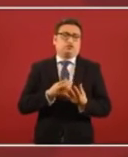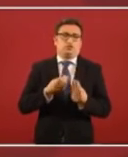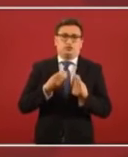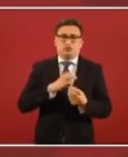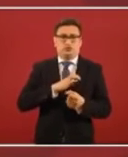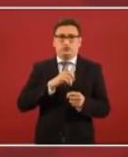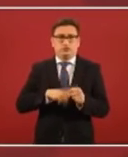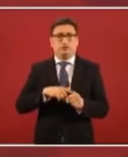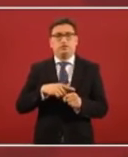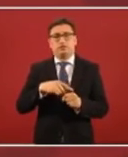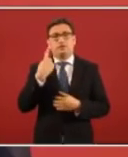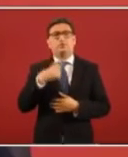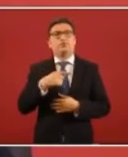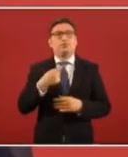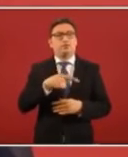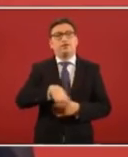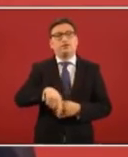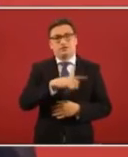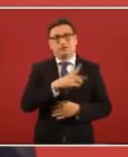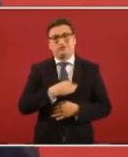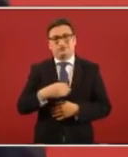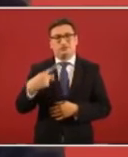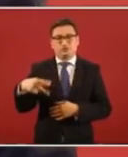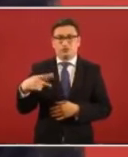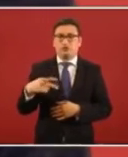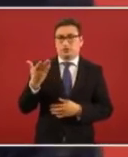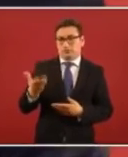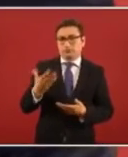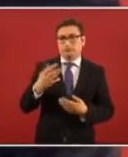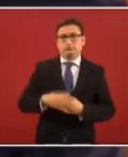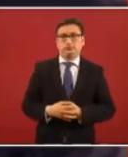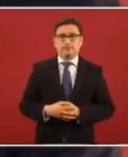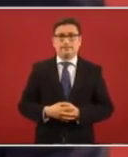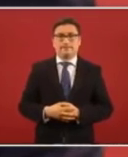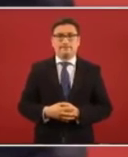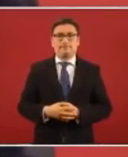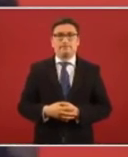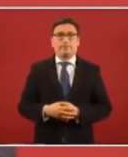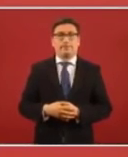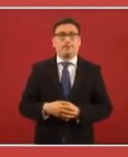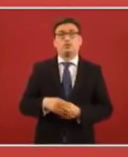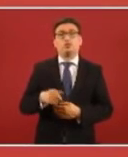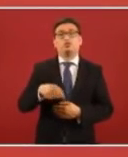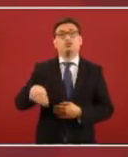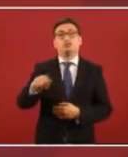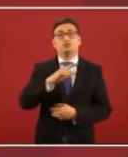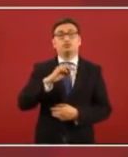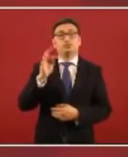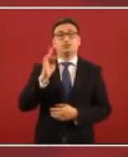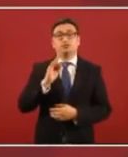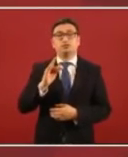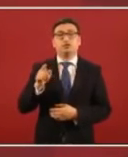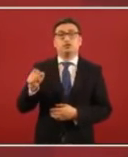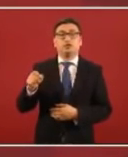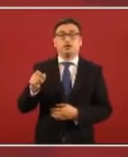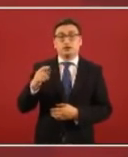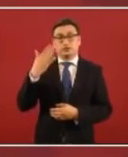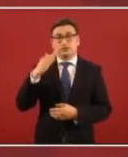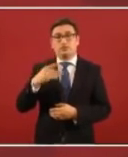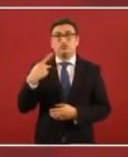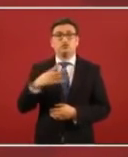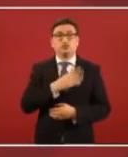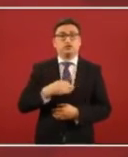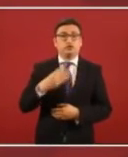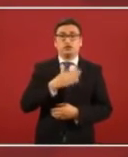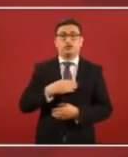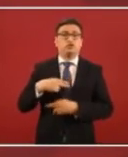especial, sublime a los hijos. Entonces, que no lo ha visto en 5 años y que no se quiere